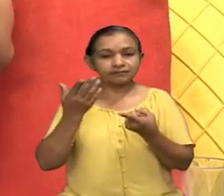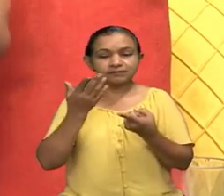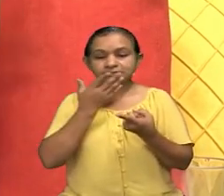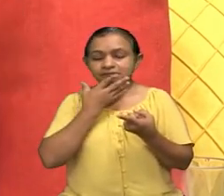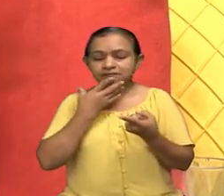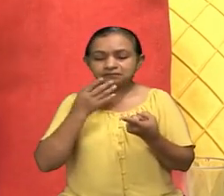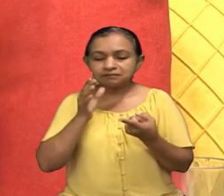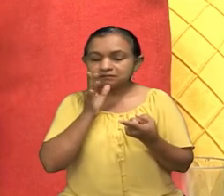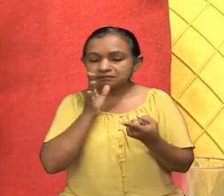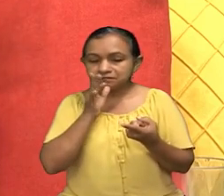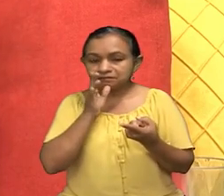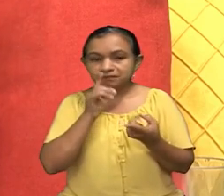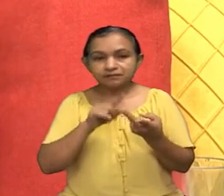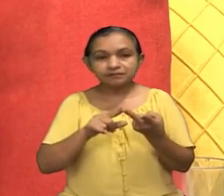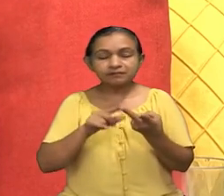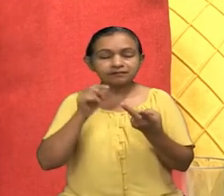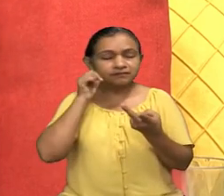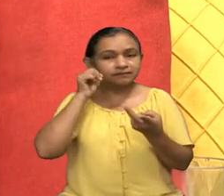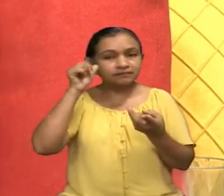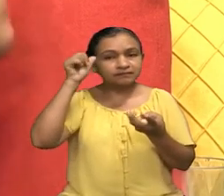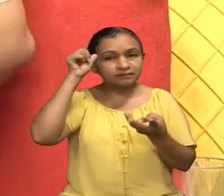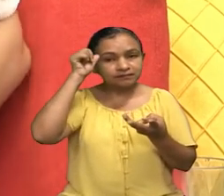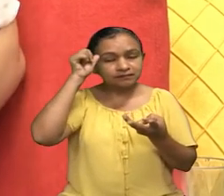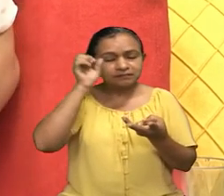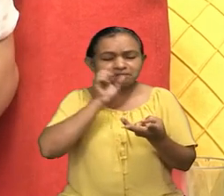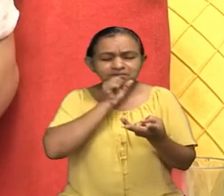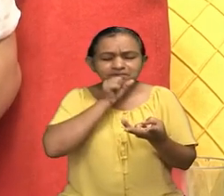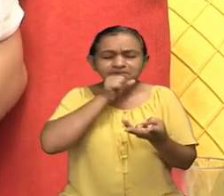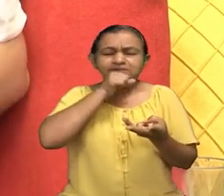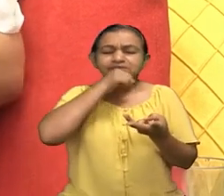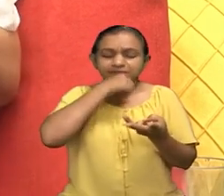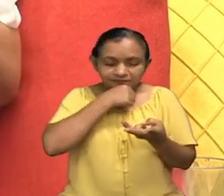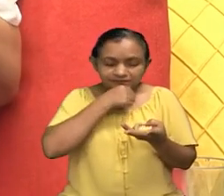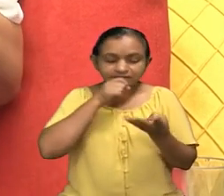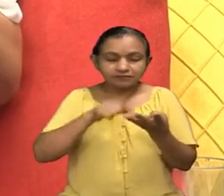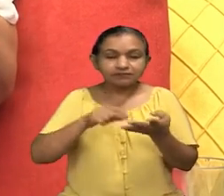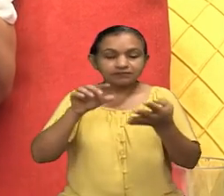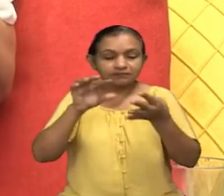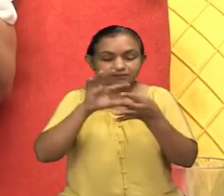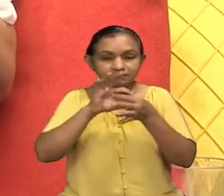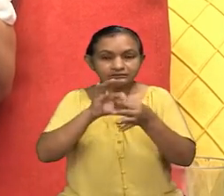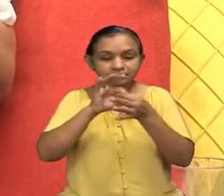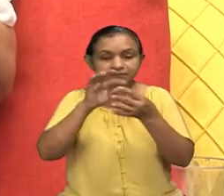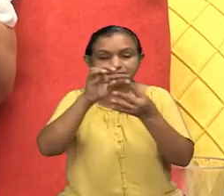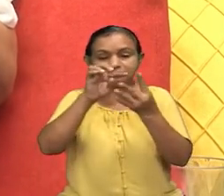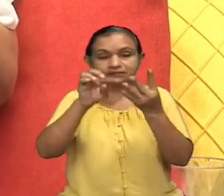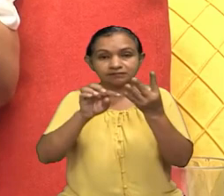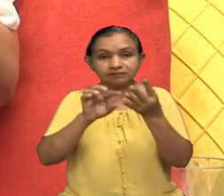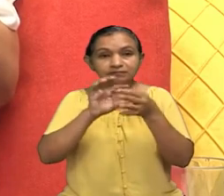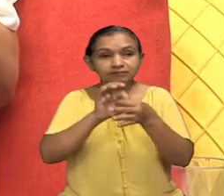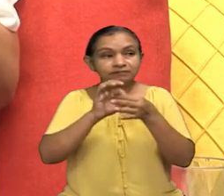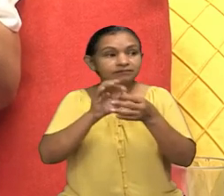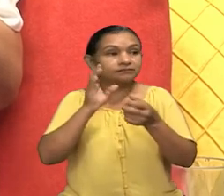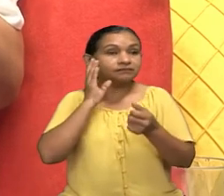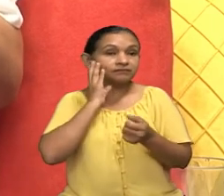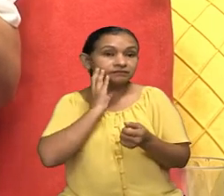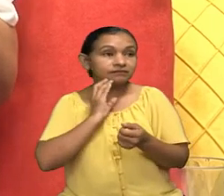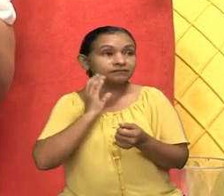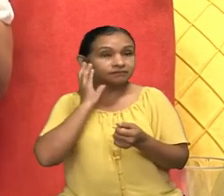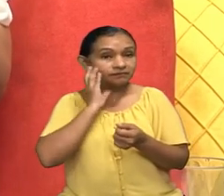adolescentes, adultos y adultos mayores. Entonces, eso fue una